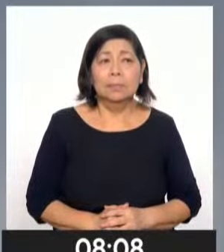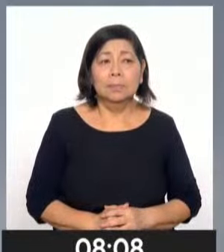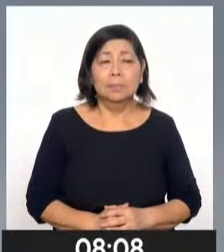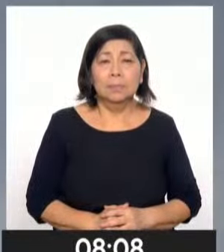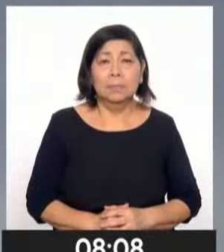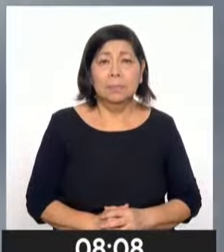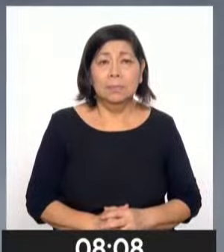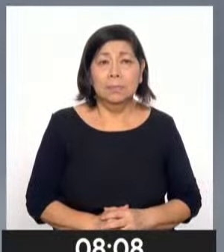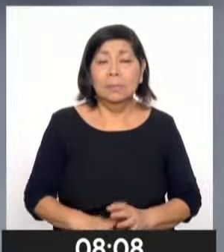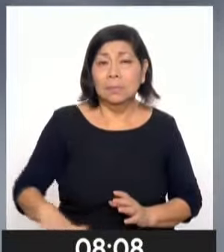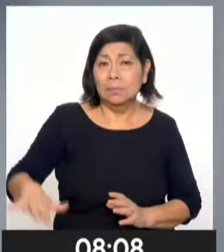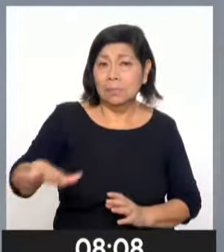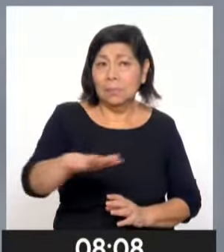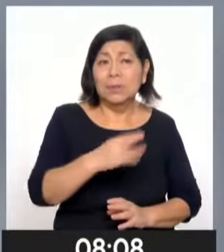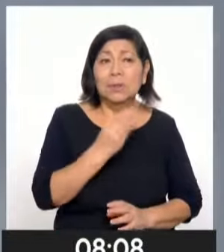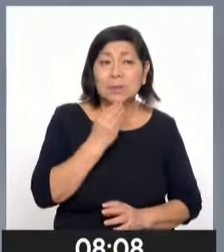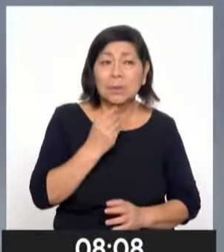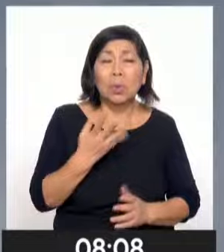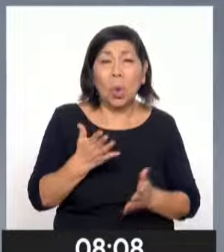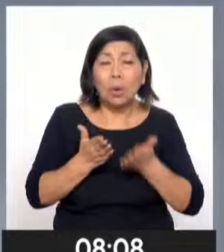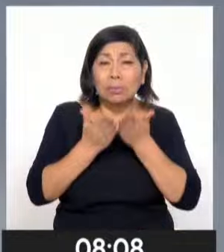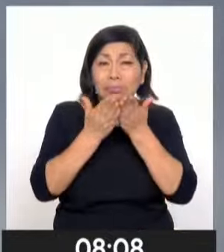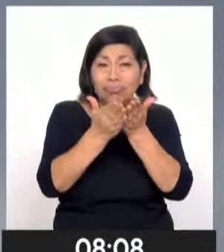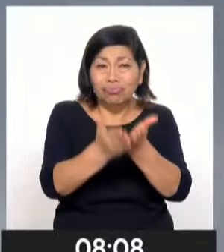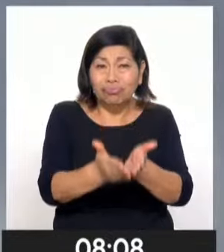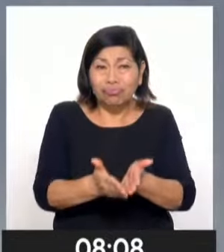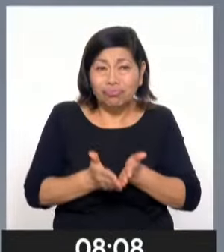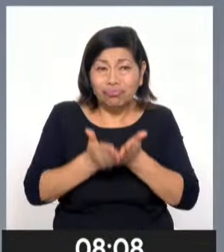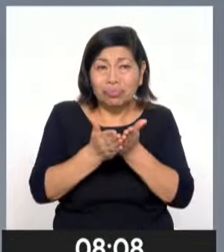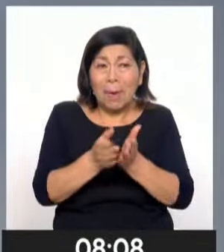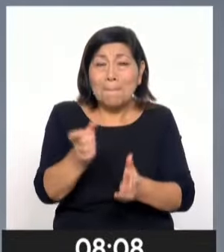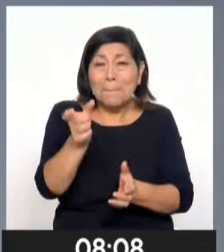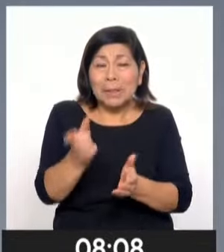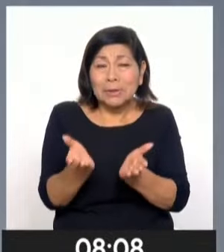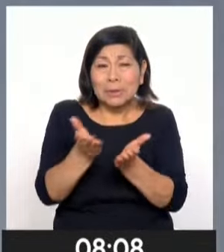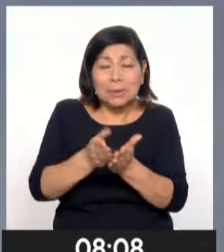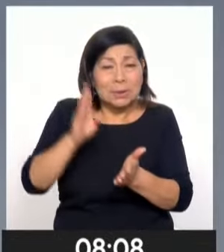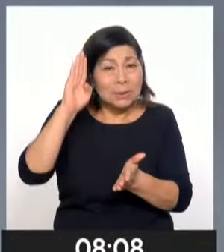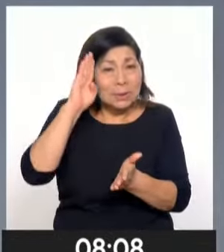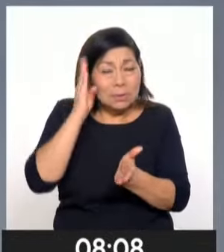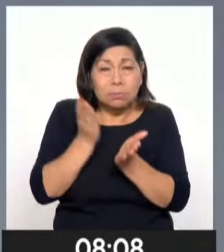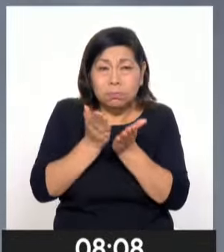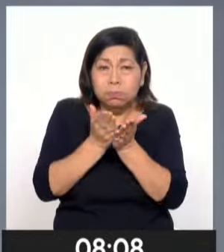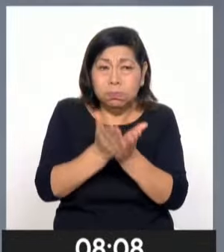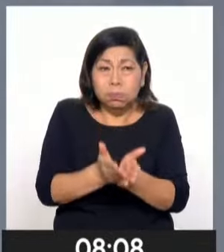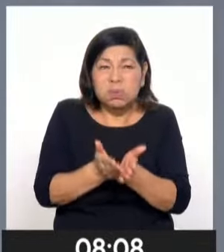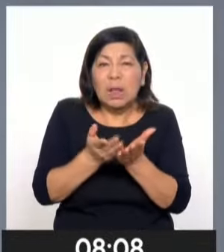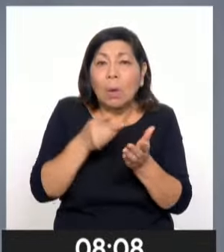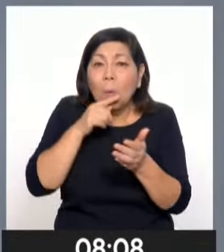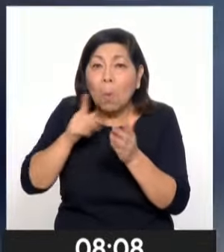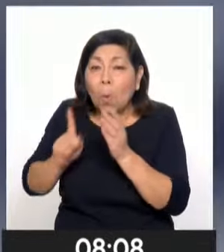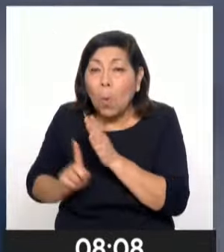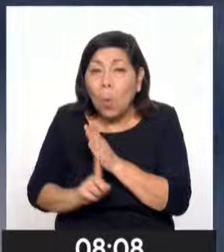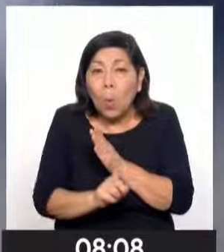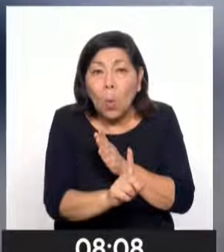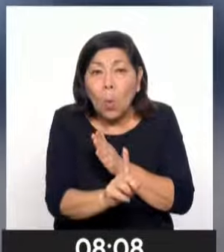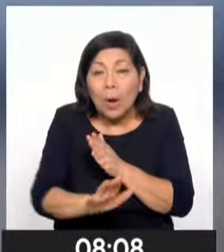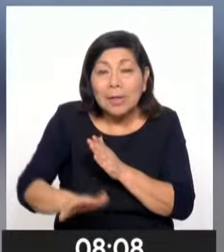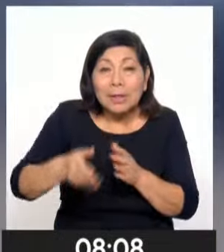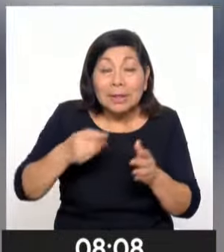La Armada israelí destruyó dos barcos que transportan a decenas de milicias palestinas que intentaban infiltrarse en